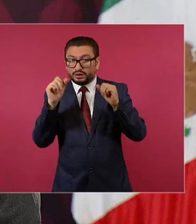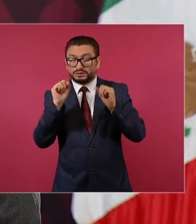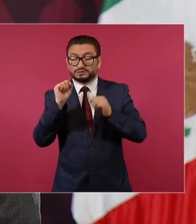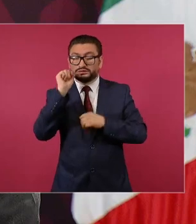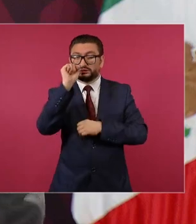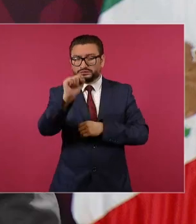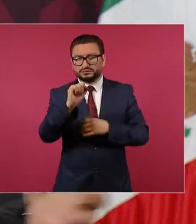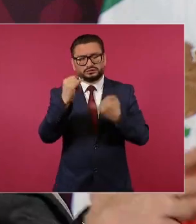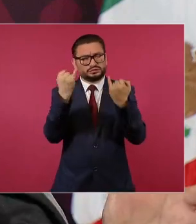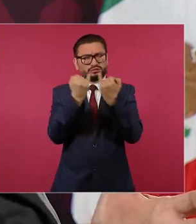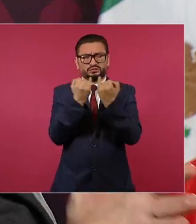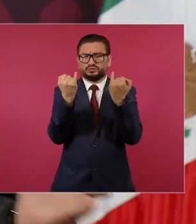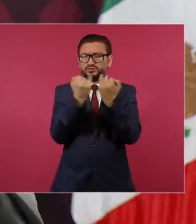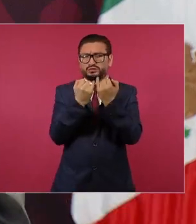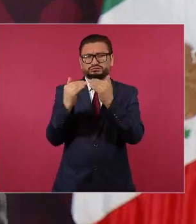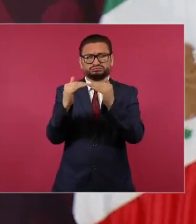y de